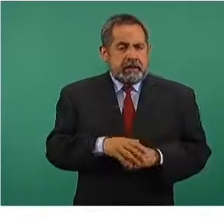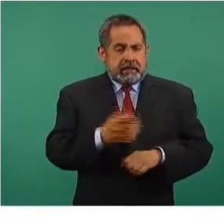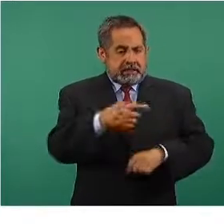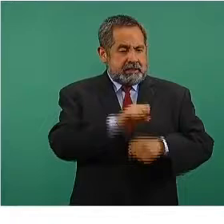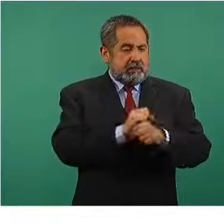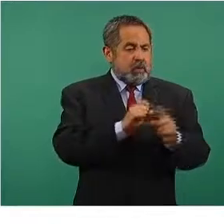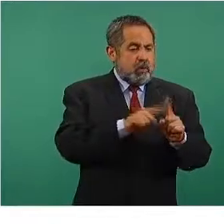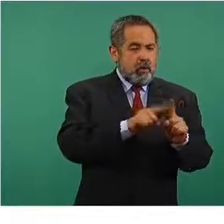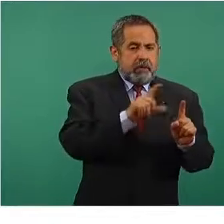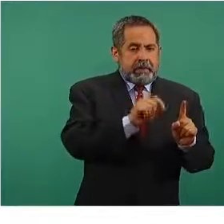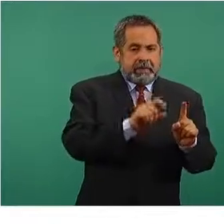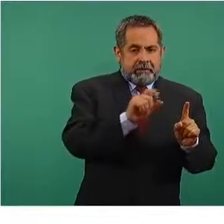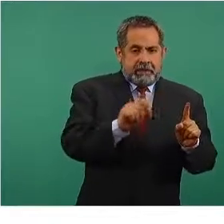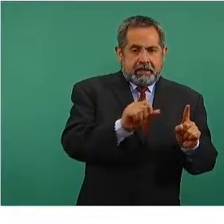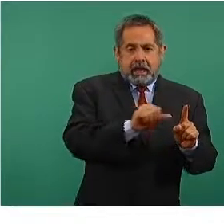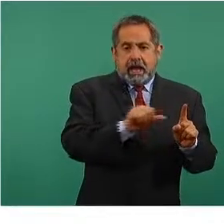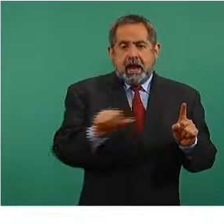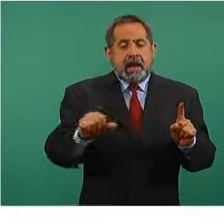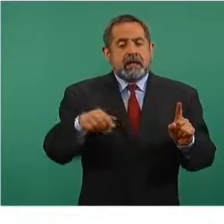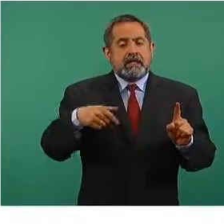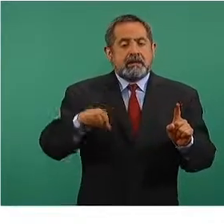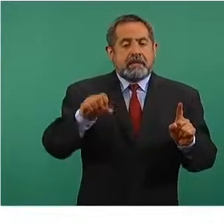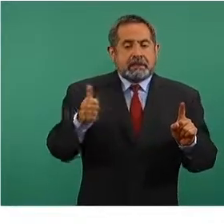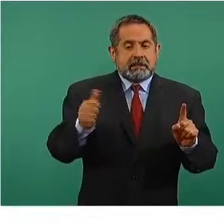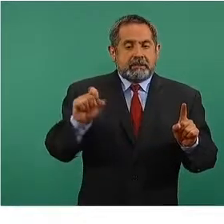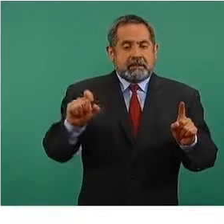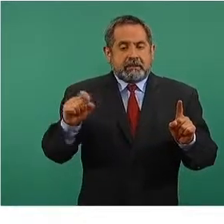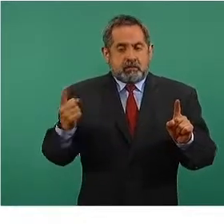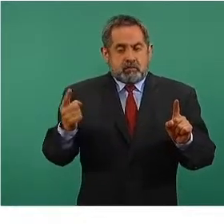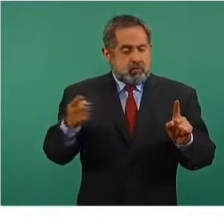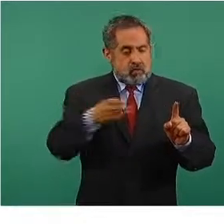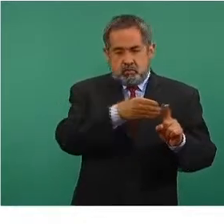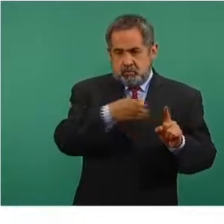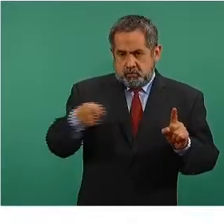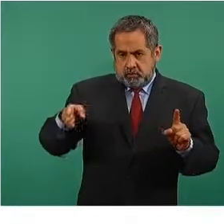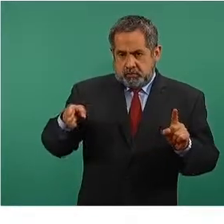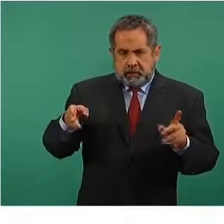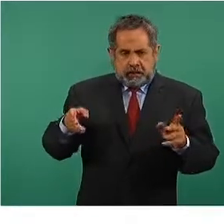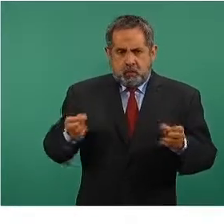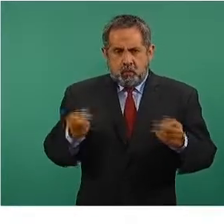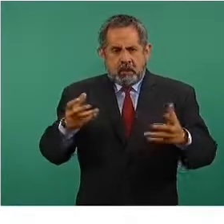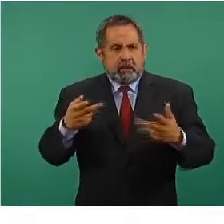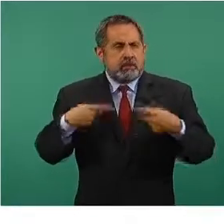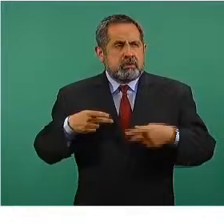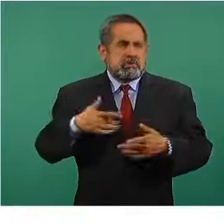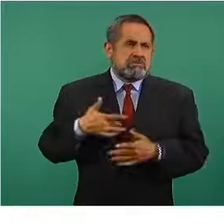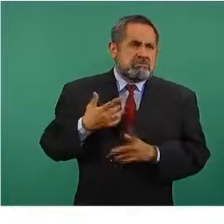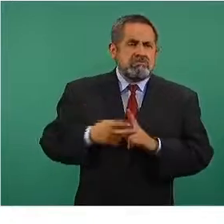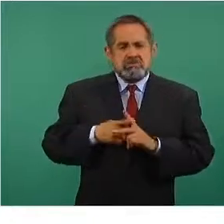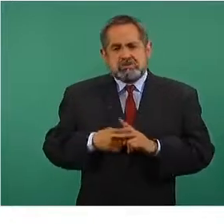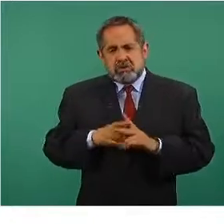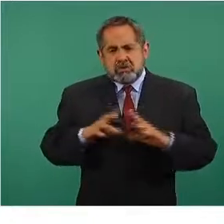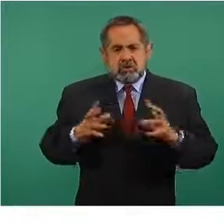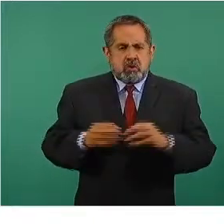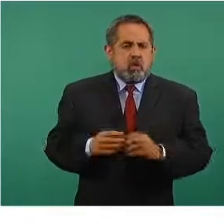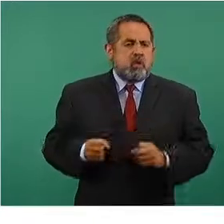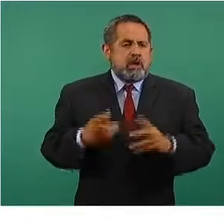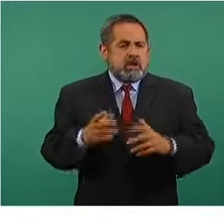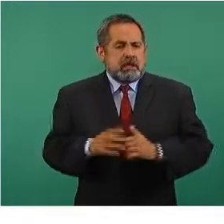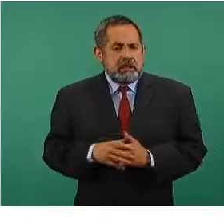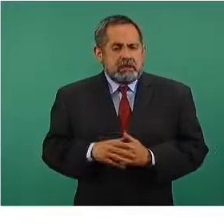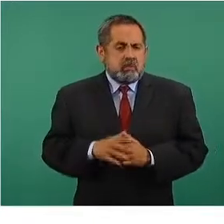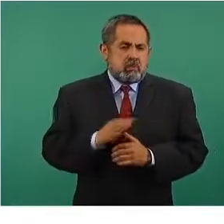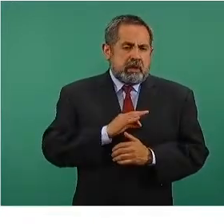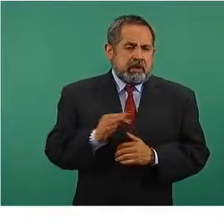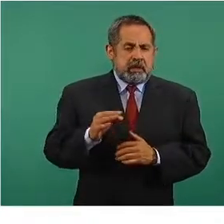semana 1 del 2020 a la semana 6 del 2021, que es donde se cerró. ¿Cuántas muertes hubiéramos esperado en todo ese periodo de